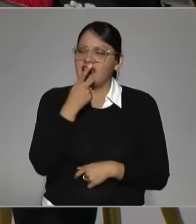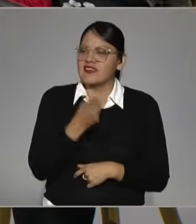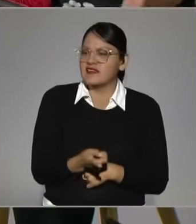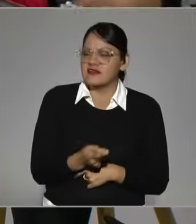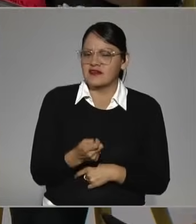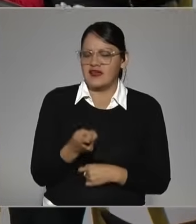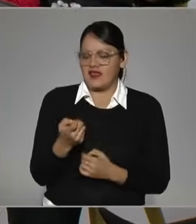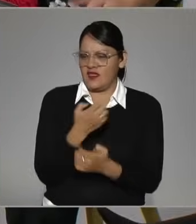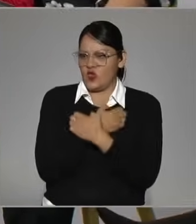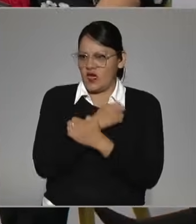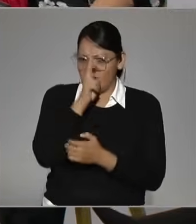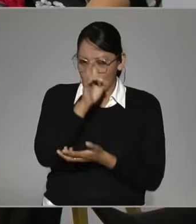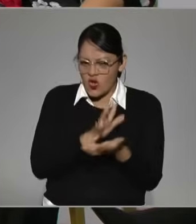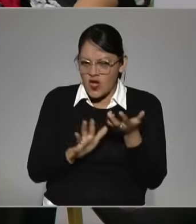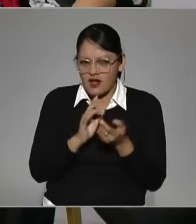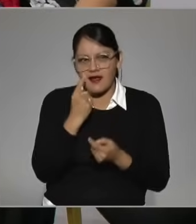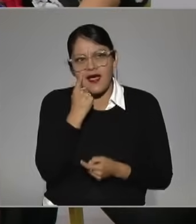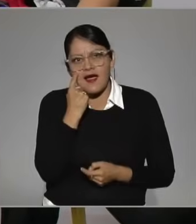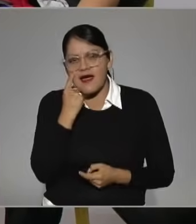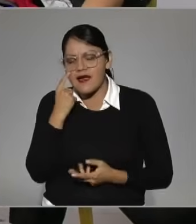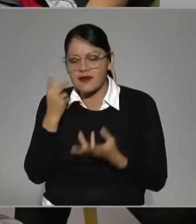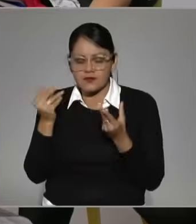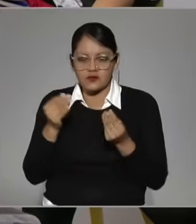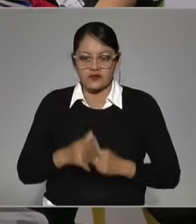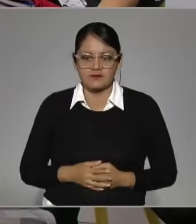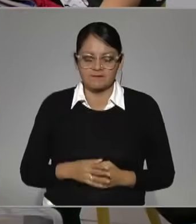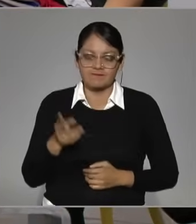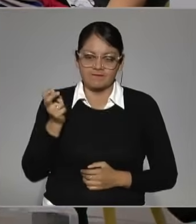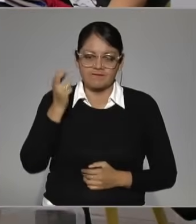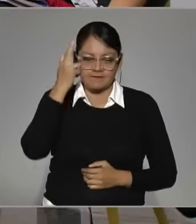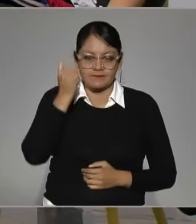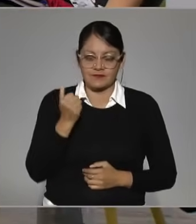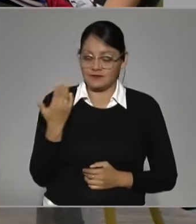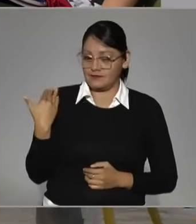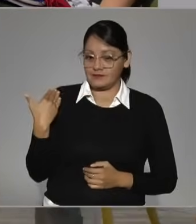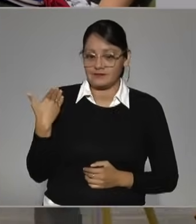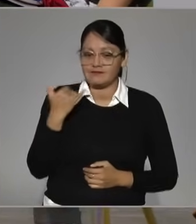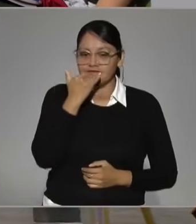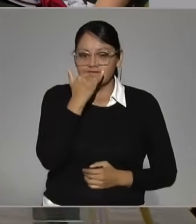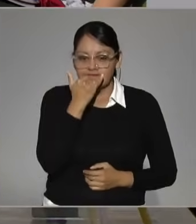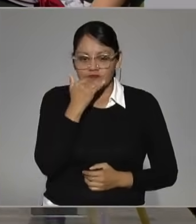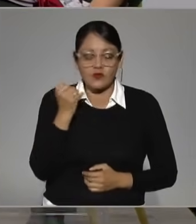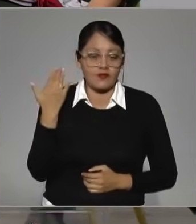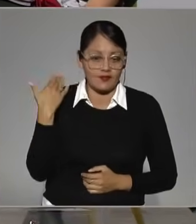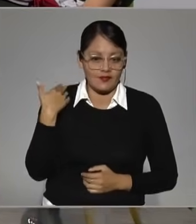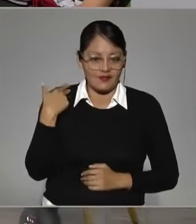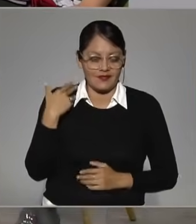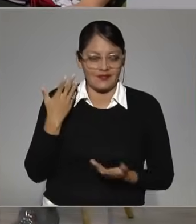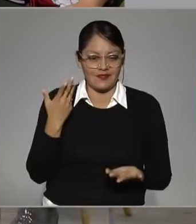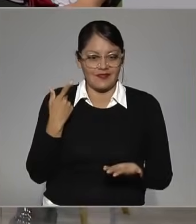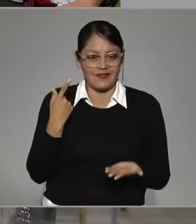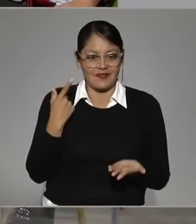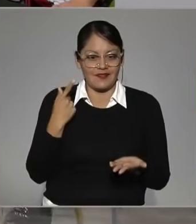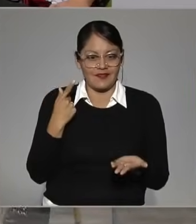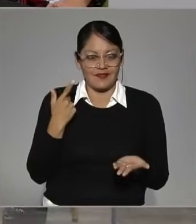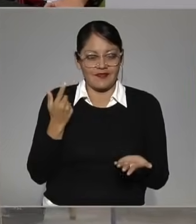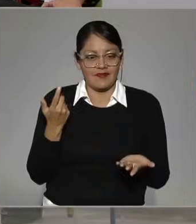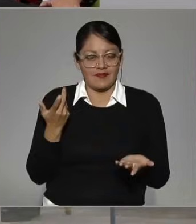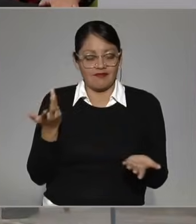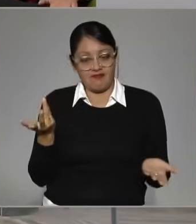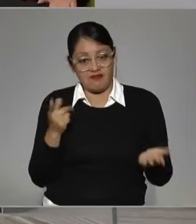esta es una educación violenta por todos lados, ¿no? Entonces hay que cuidarlo. Hace poco se hizo viral